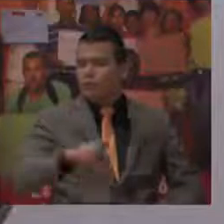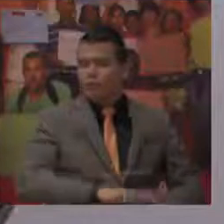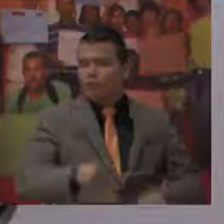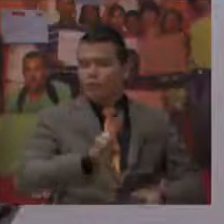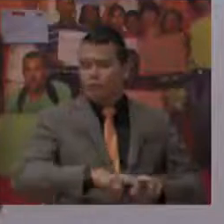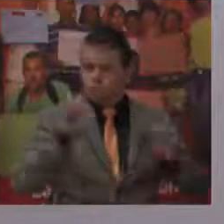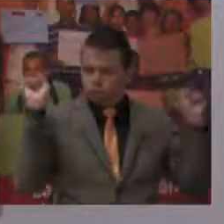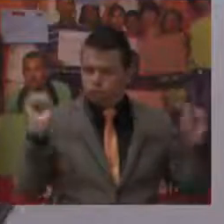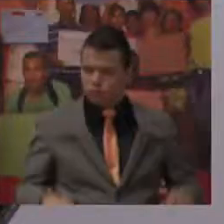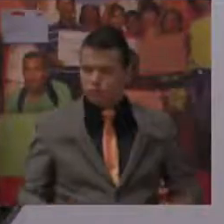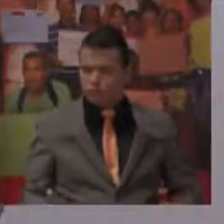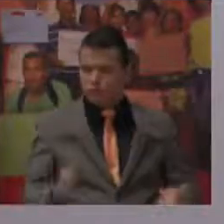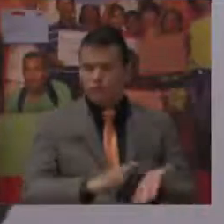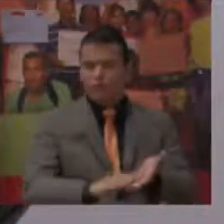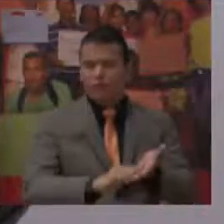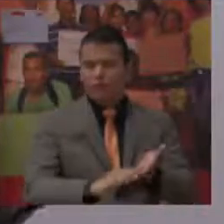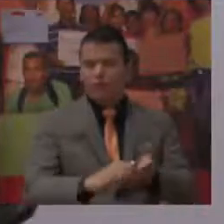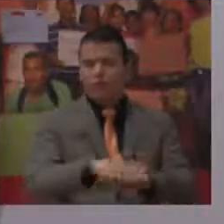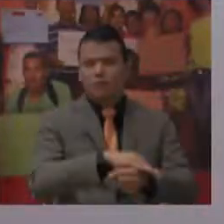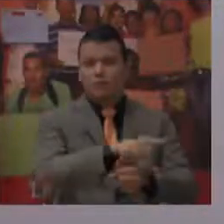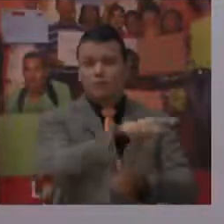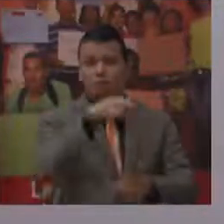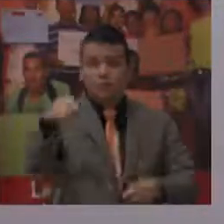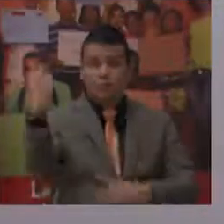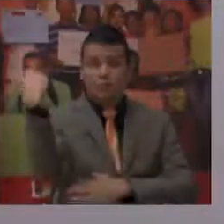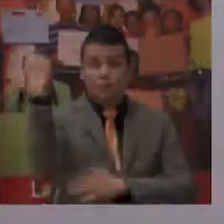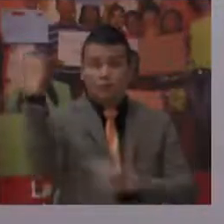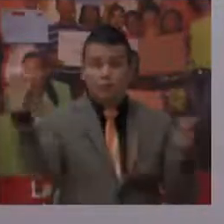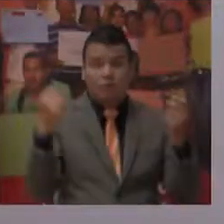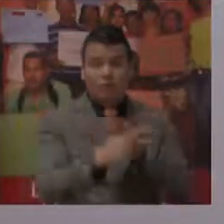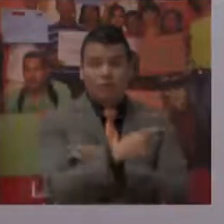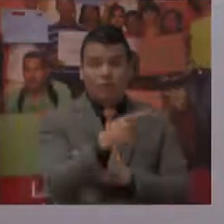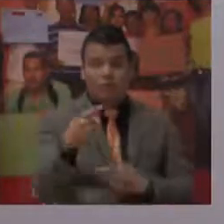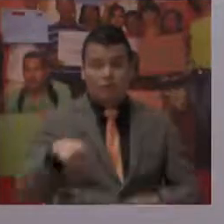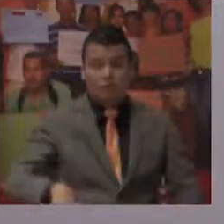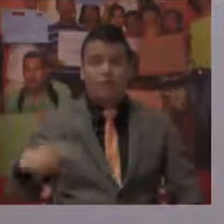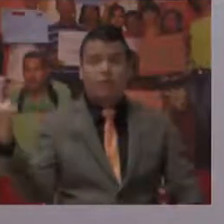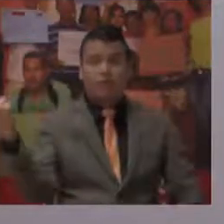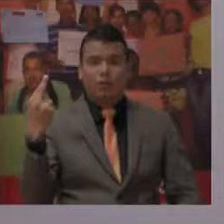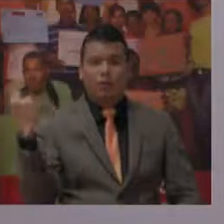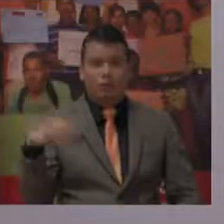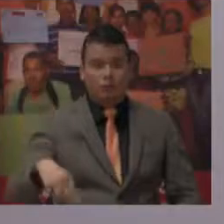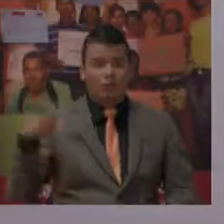podía superar la situación de violencia política reiterada en nuestro país.